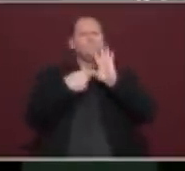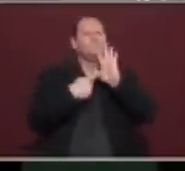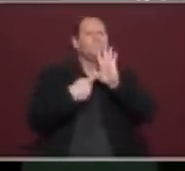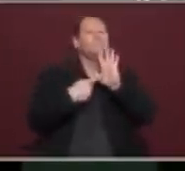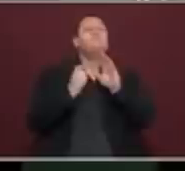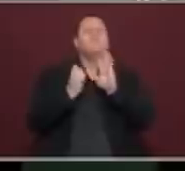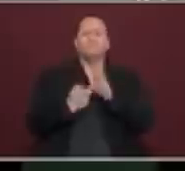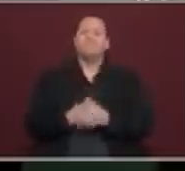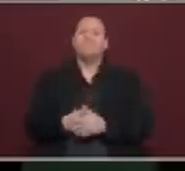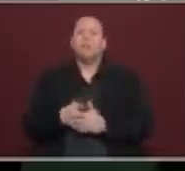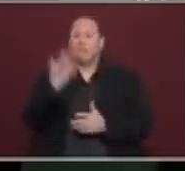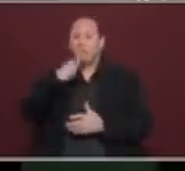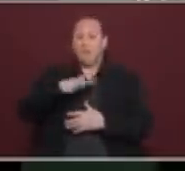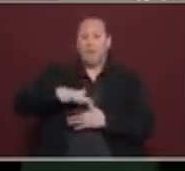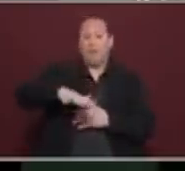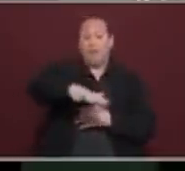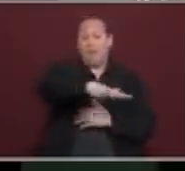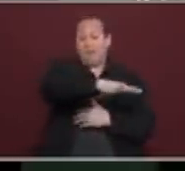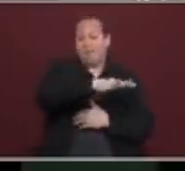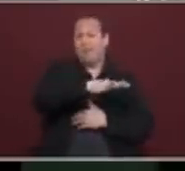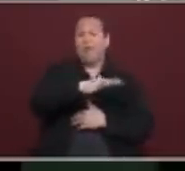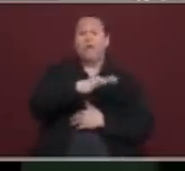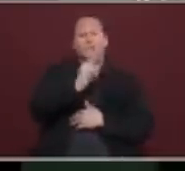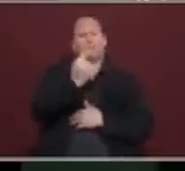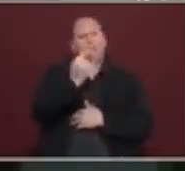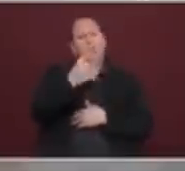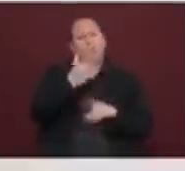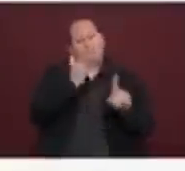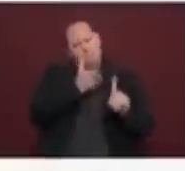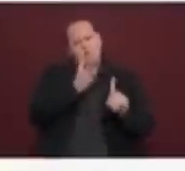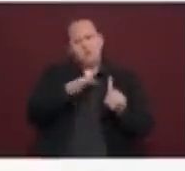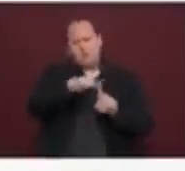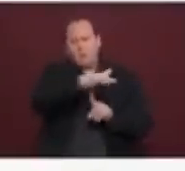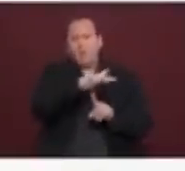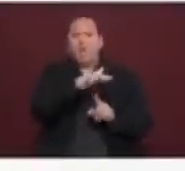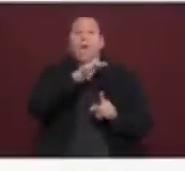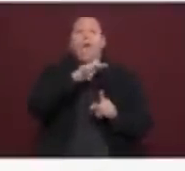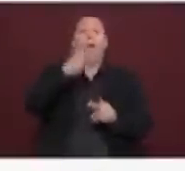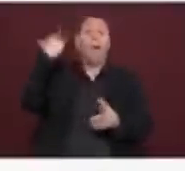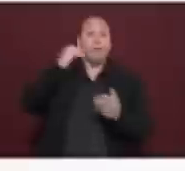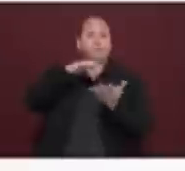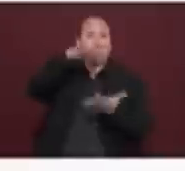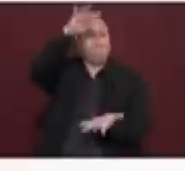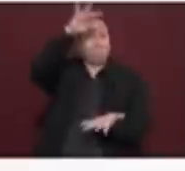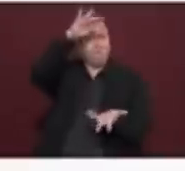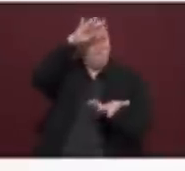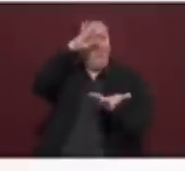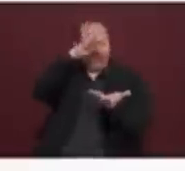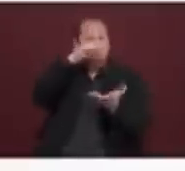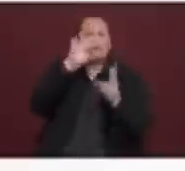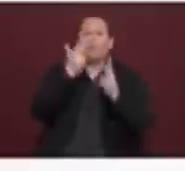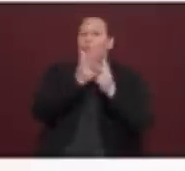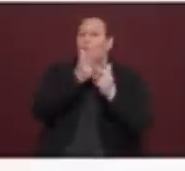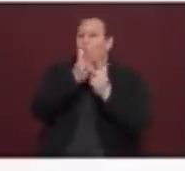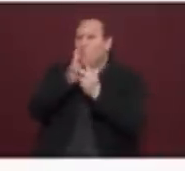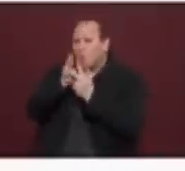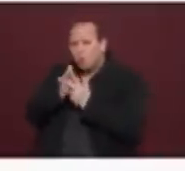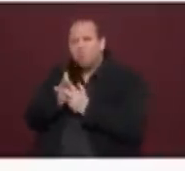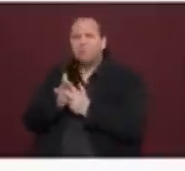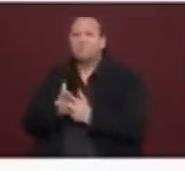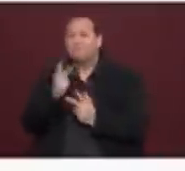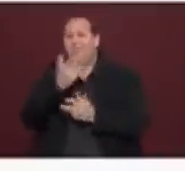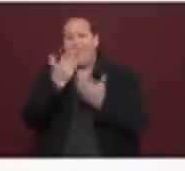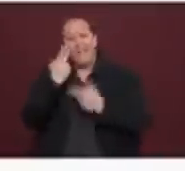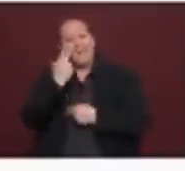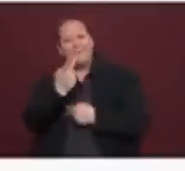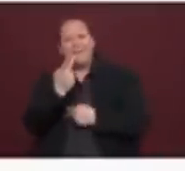aquí en esta región prioritaria de tijuana en la disminución de homicidios dolosos aquí ustedes